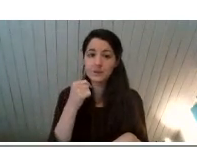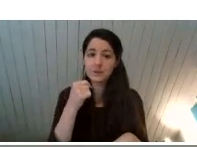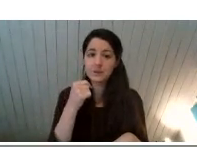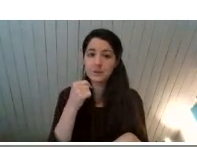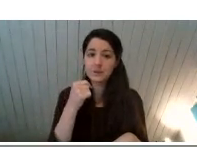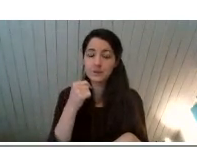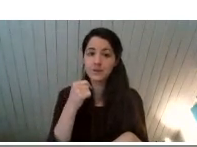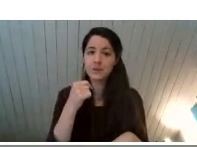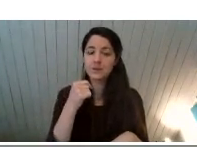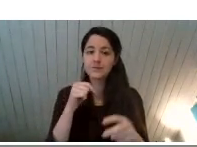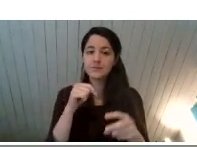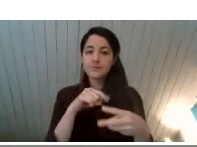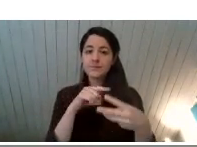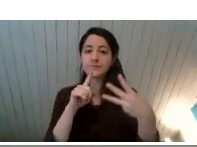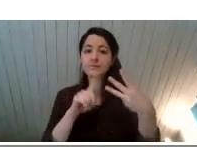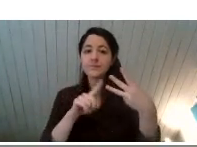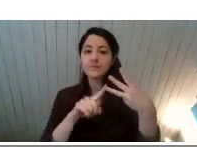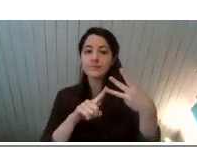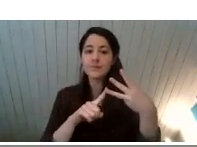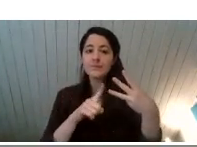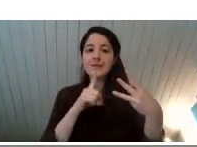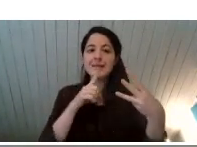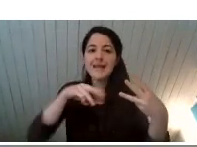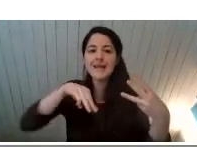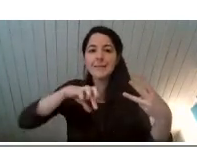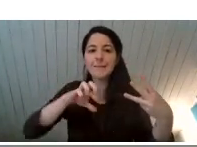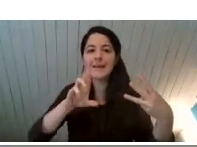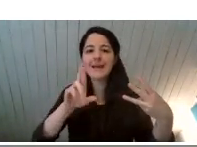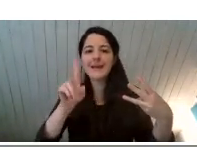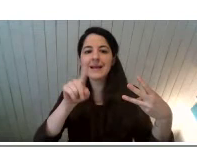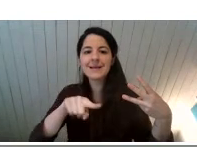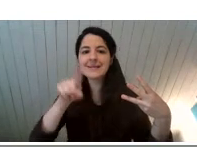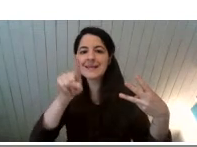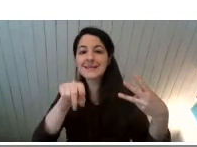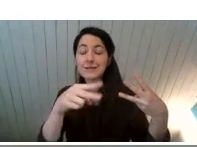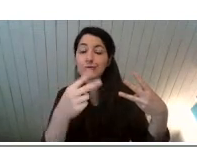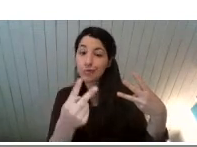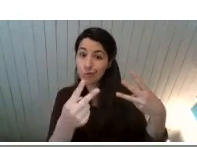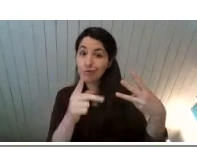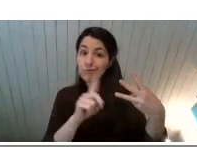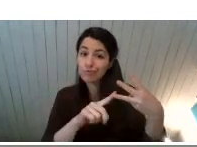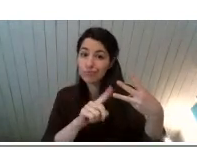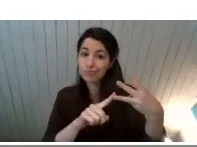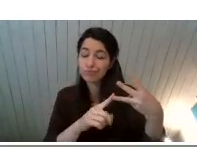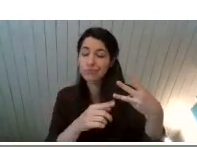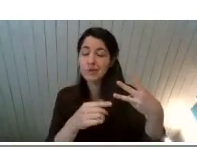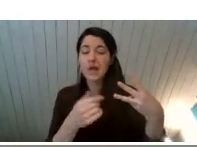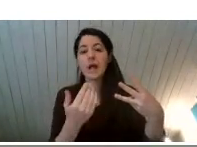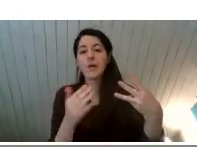los factores como el TMP-RSS2, que ya vimos que hacía el cáncer de próstata más malo,